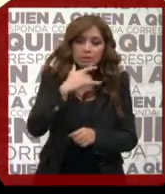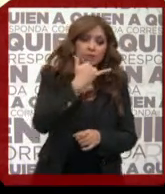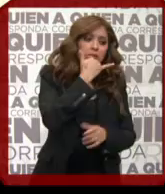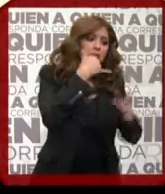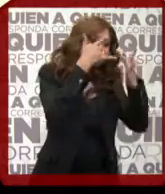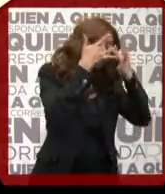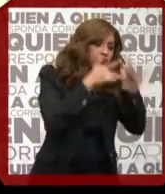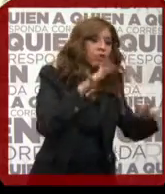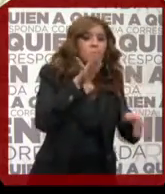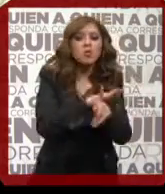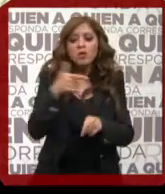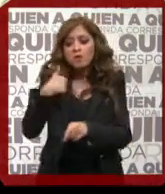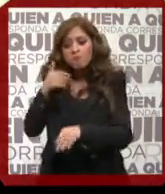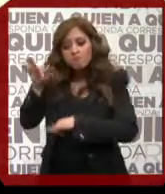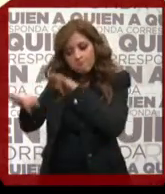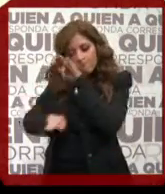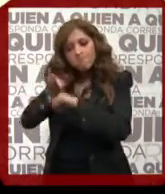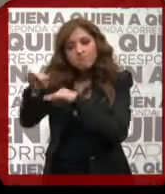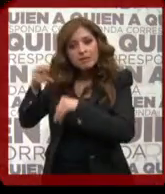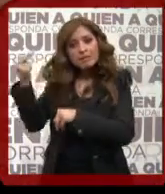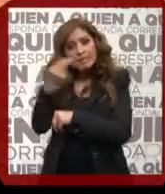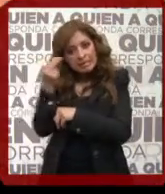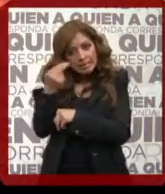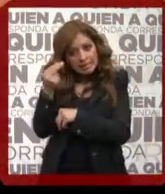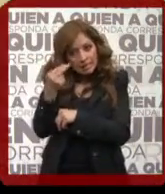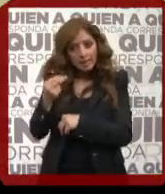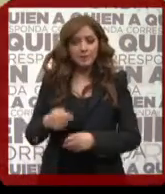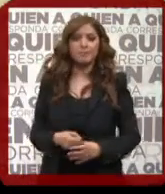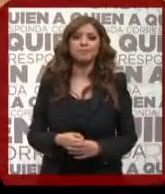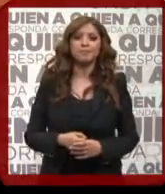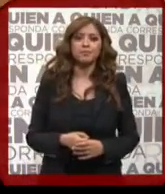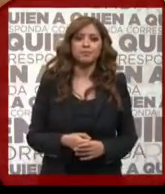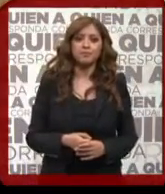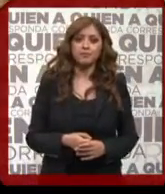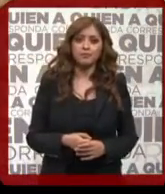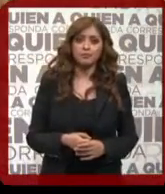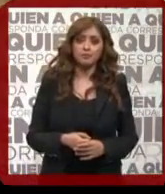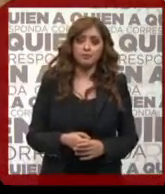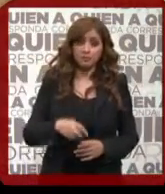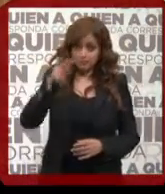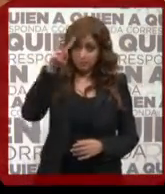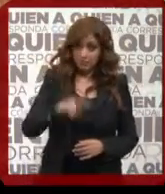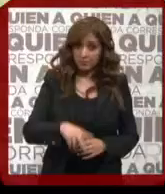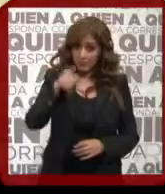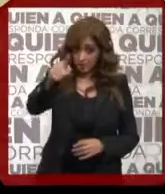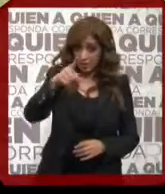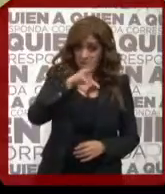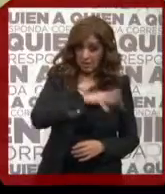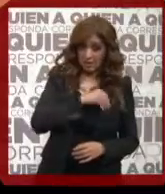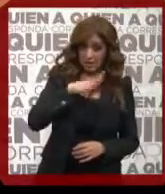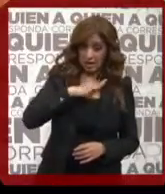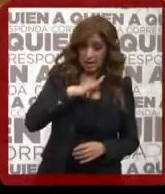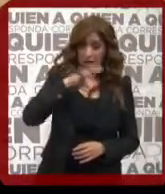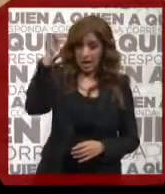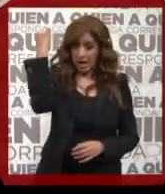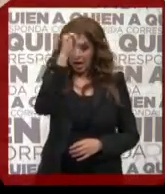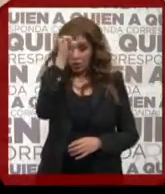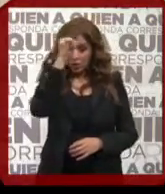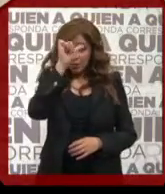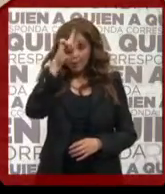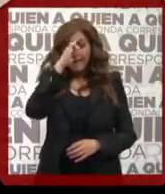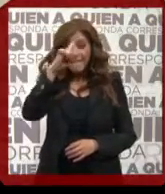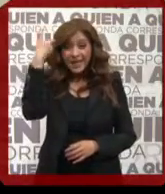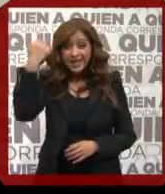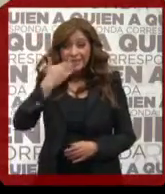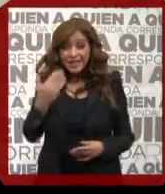mucha más atención que un niño regular. Lo que es una realidad es que el proceso de tener un niño con diagnóstico de autismo no es